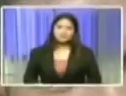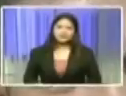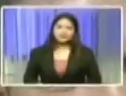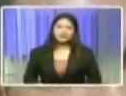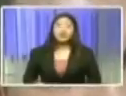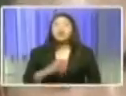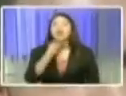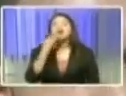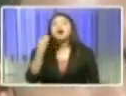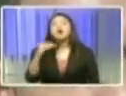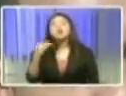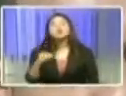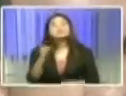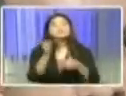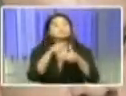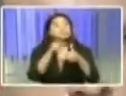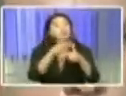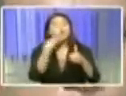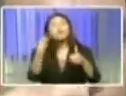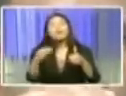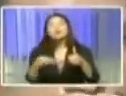La juventud, en primer lugar,